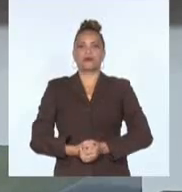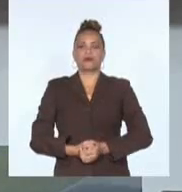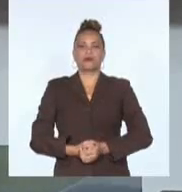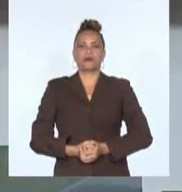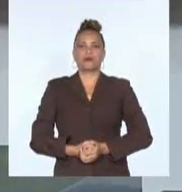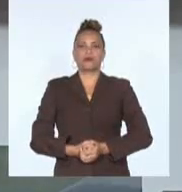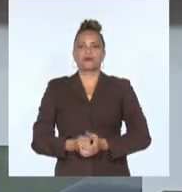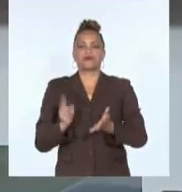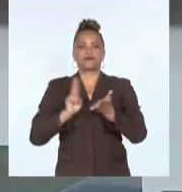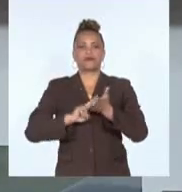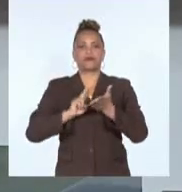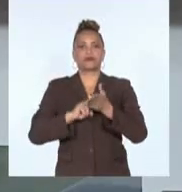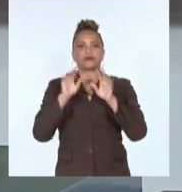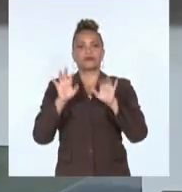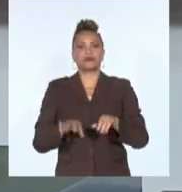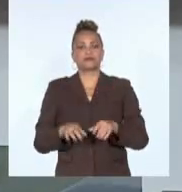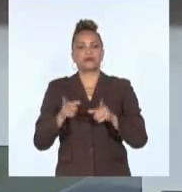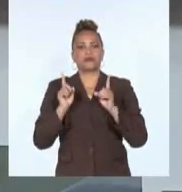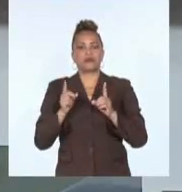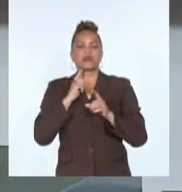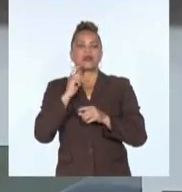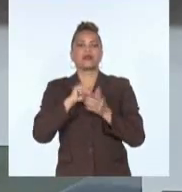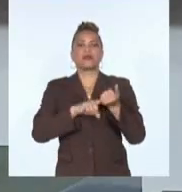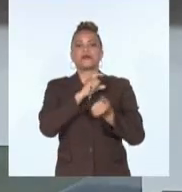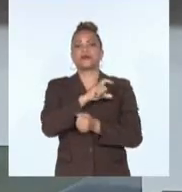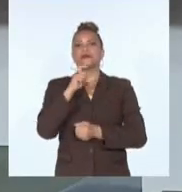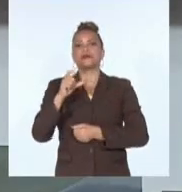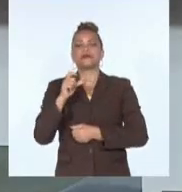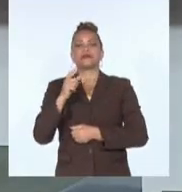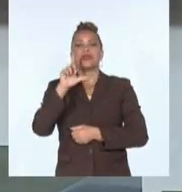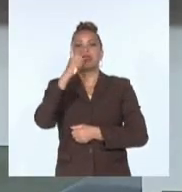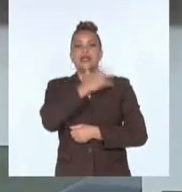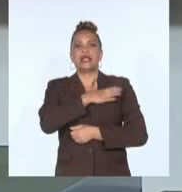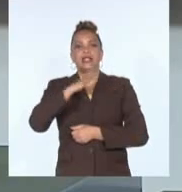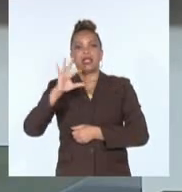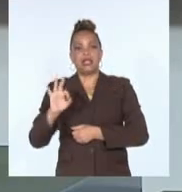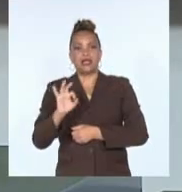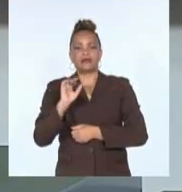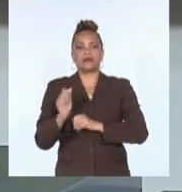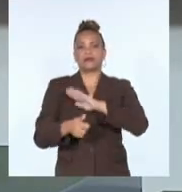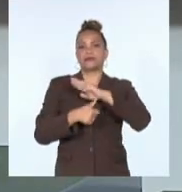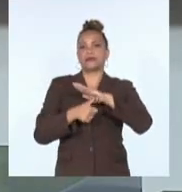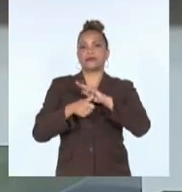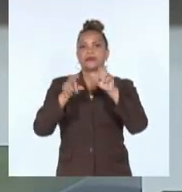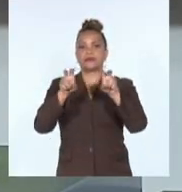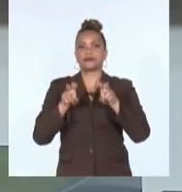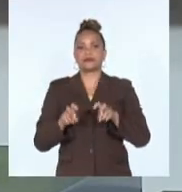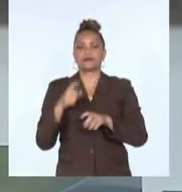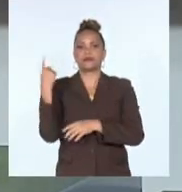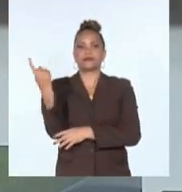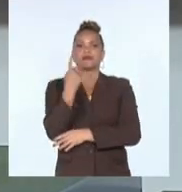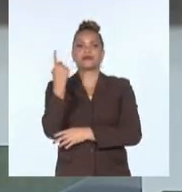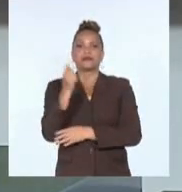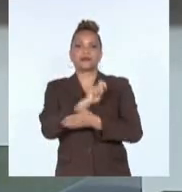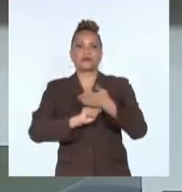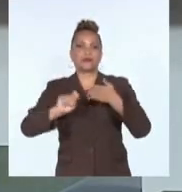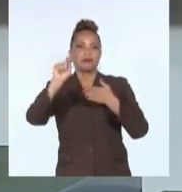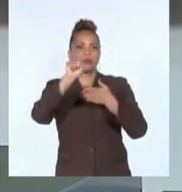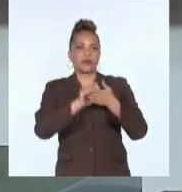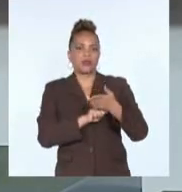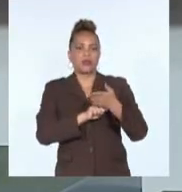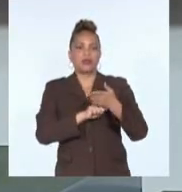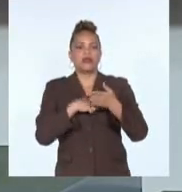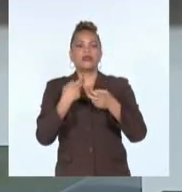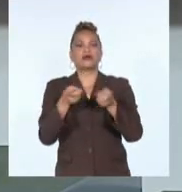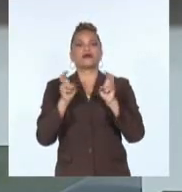Y el miembro del Buró Político del Comité Central del Partido, Esteban Lasso Hernández, presidente de la Asamblea Nacional del Poder Popular y del